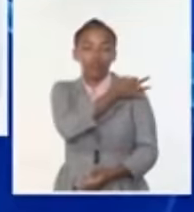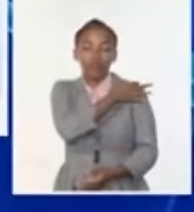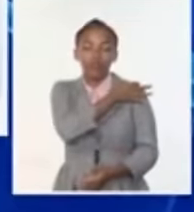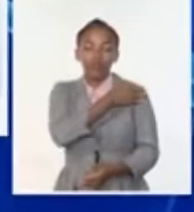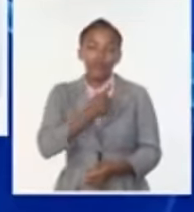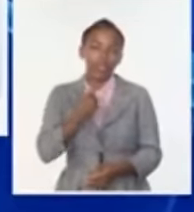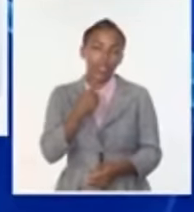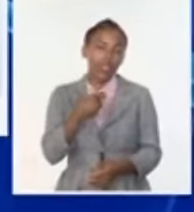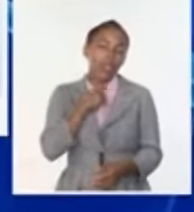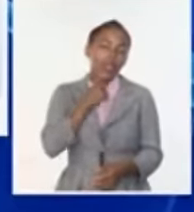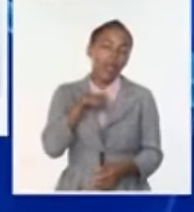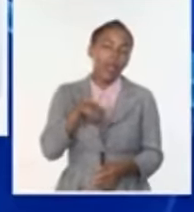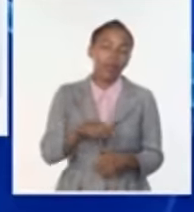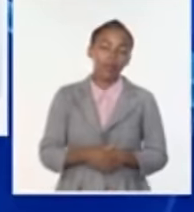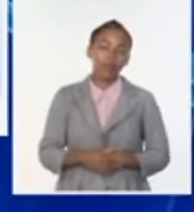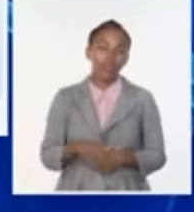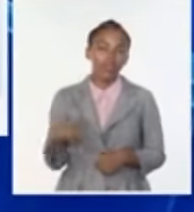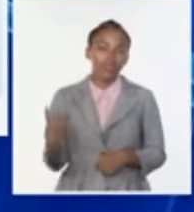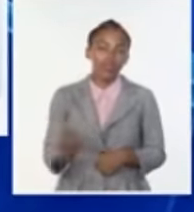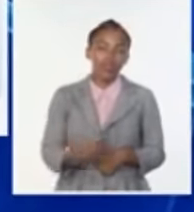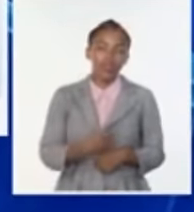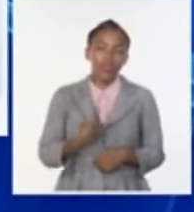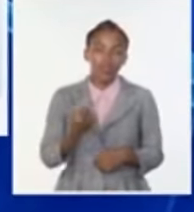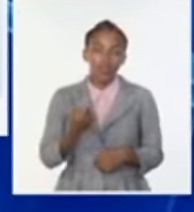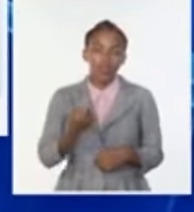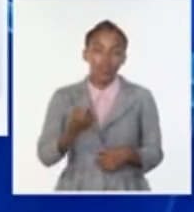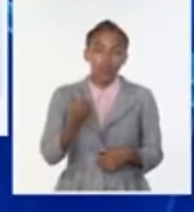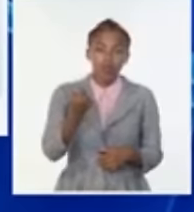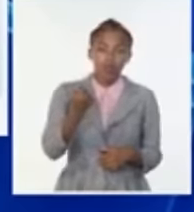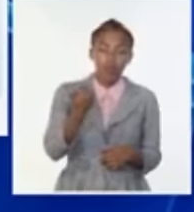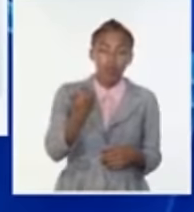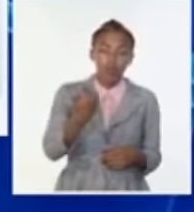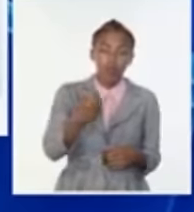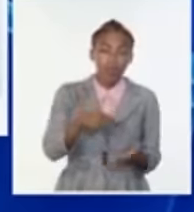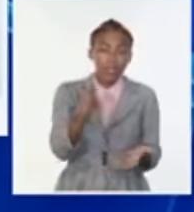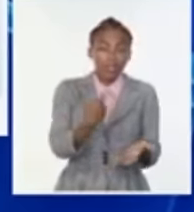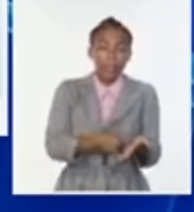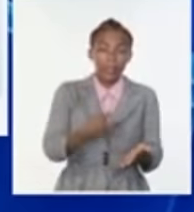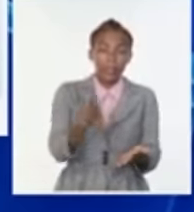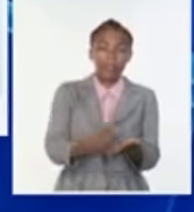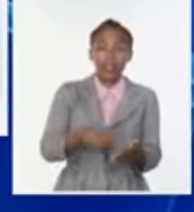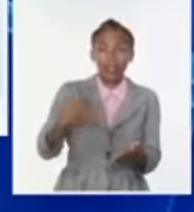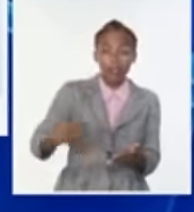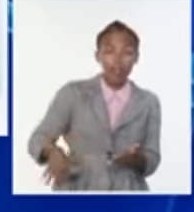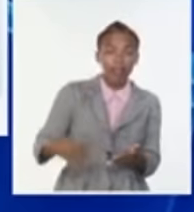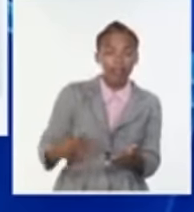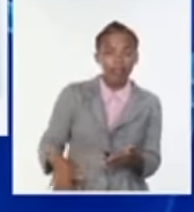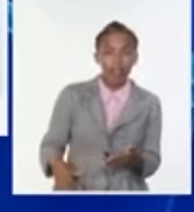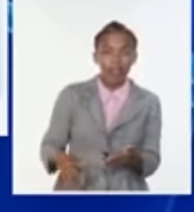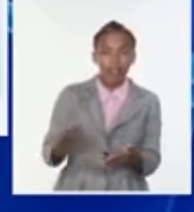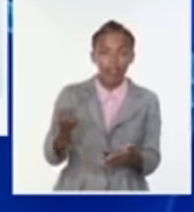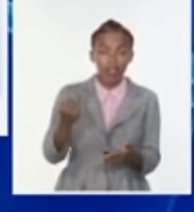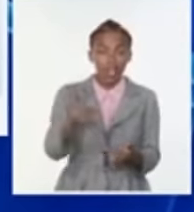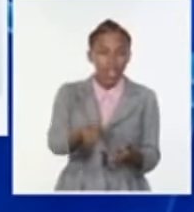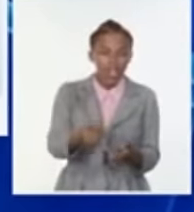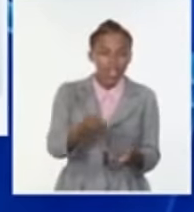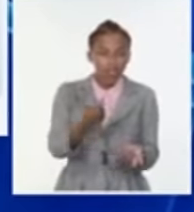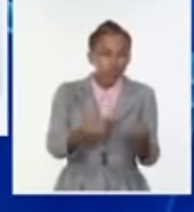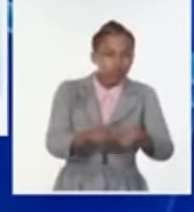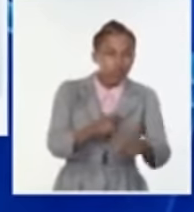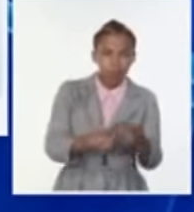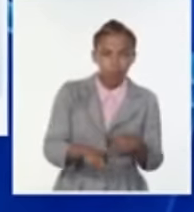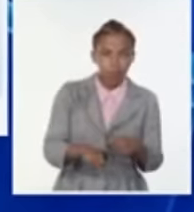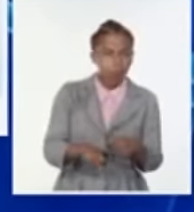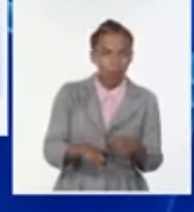no podemos adaptarnos a gastar lo que no hemos sido capaces de ingresar. Y ese principio